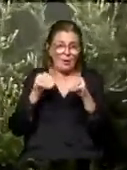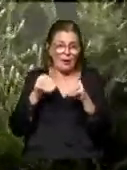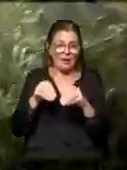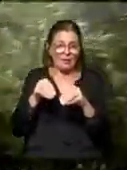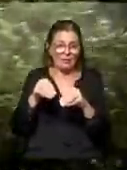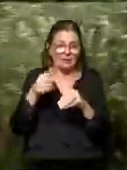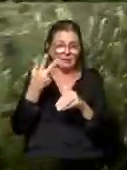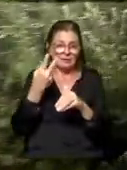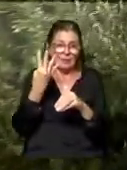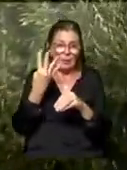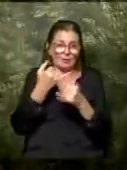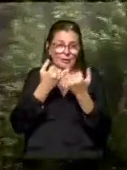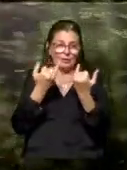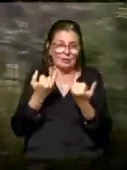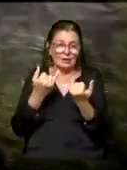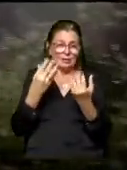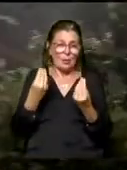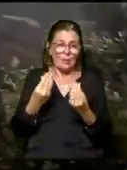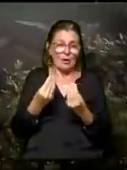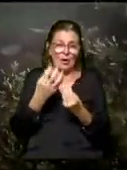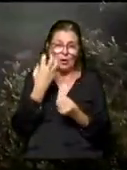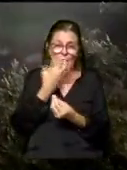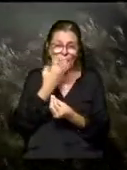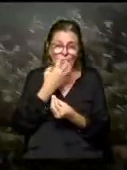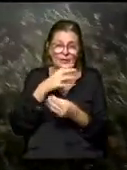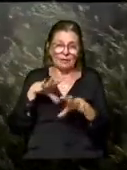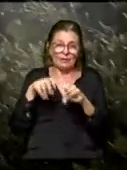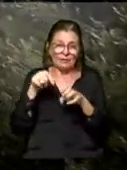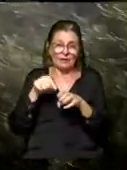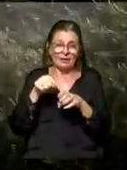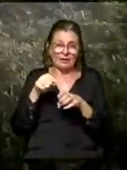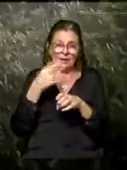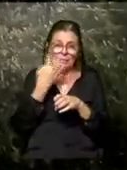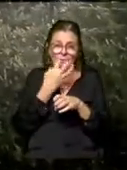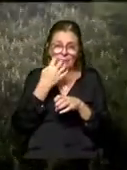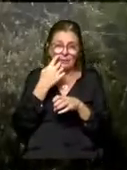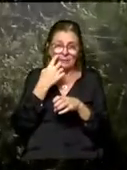3-4 días. Y es horrible vivir acá, es horrible.